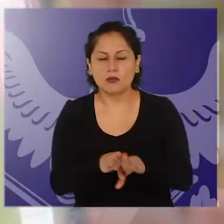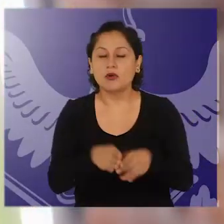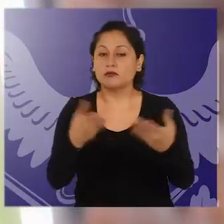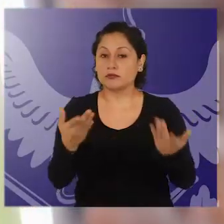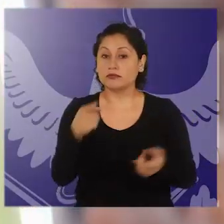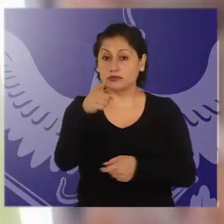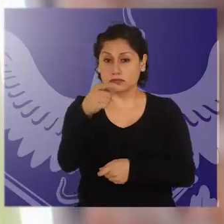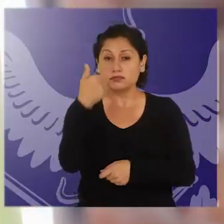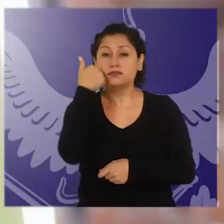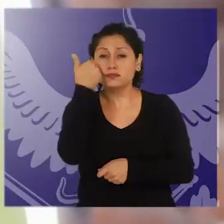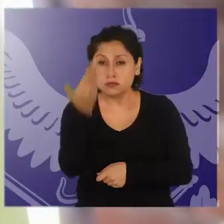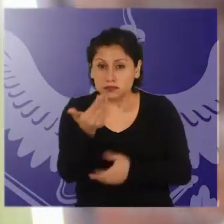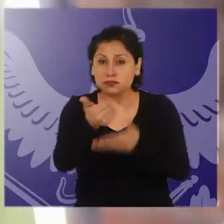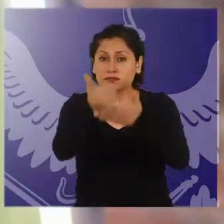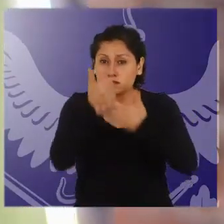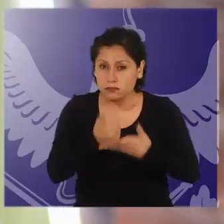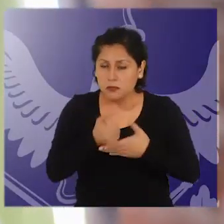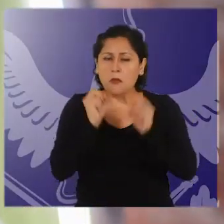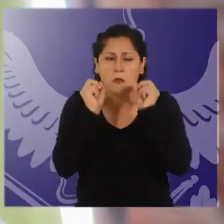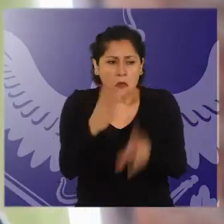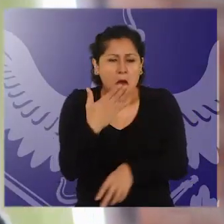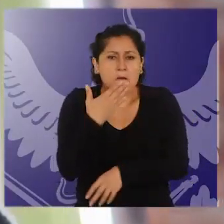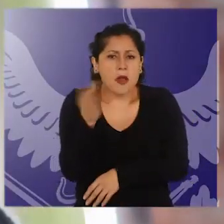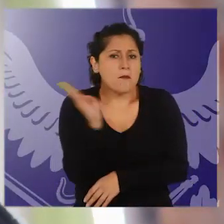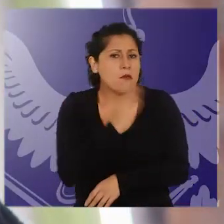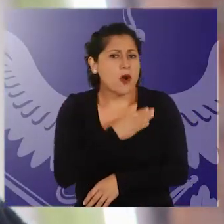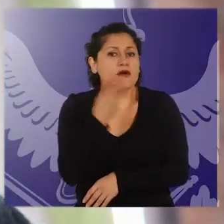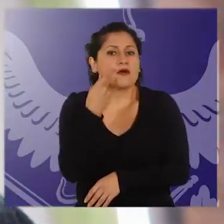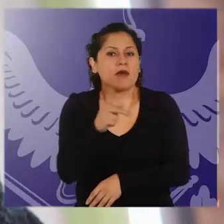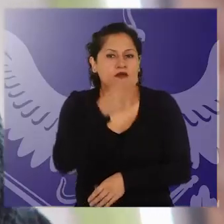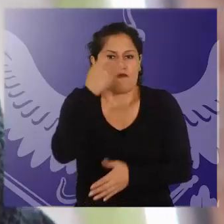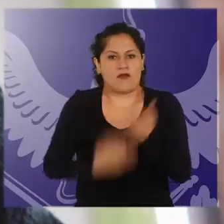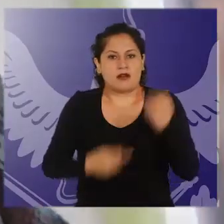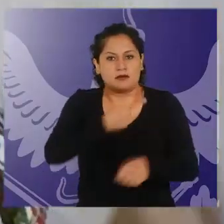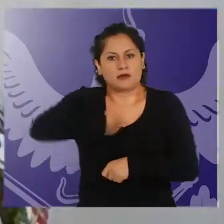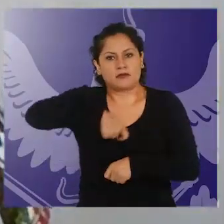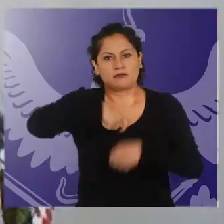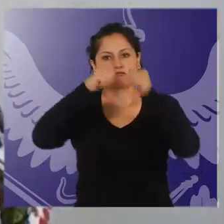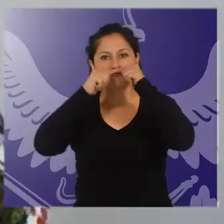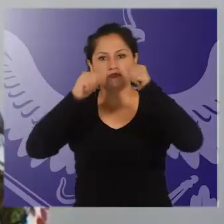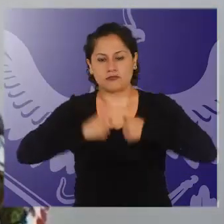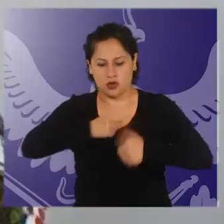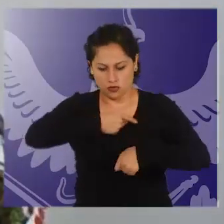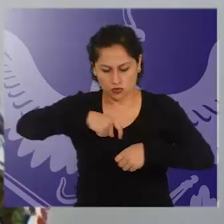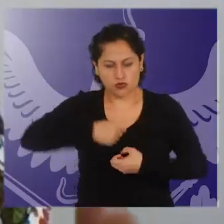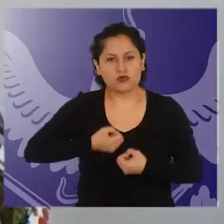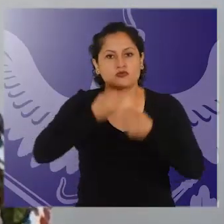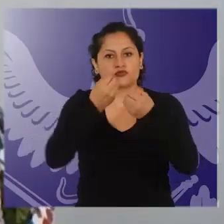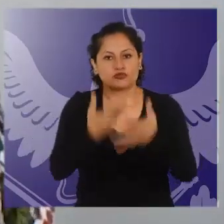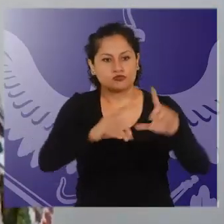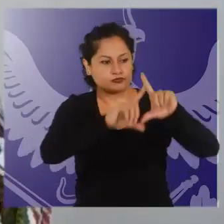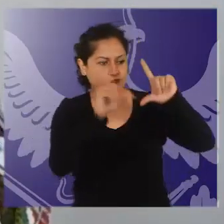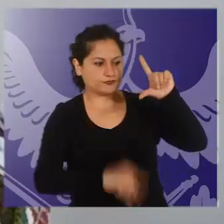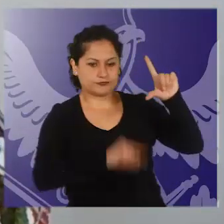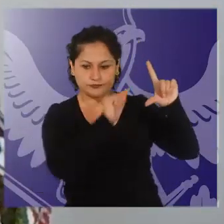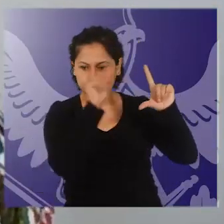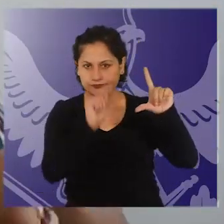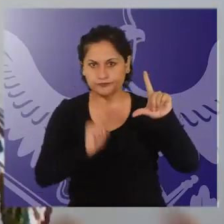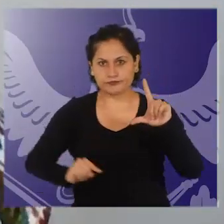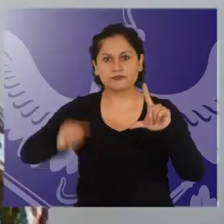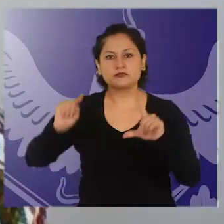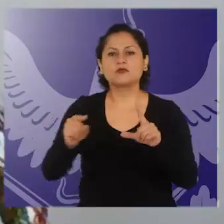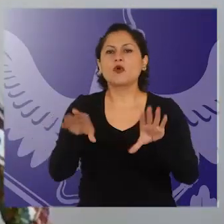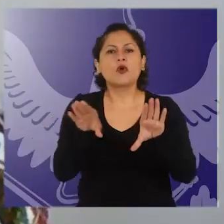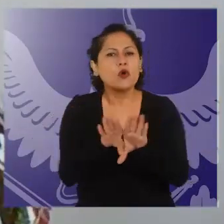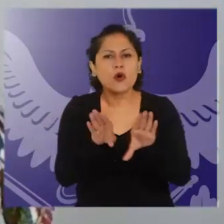cuando sean hechas con buenas intenciones, pero finalmente están hablando por nosotras, que estamos en lo largo y ancho del país,